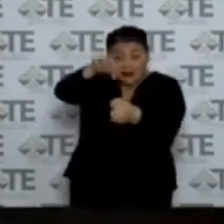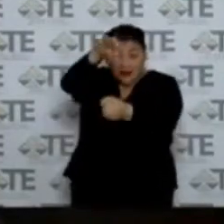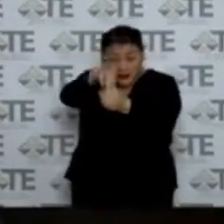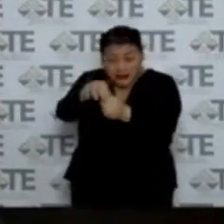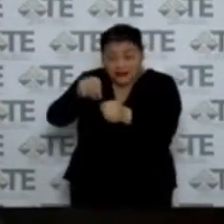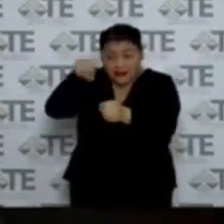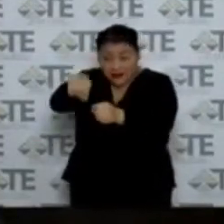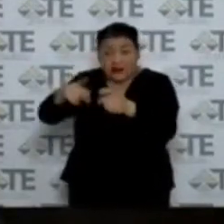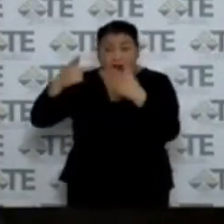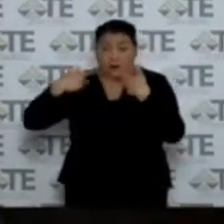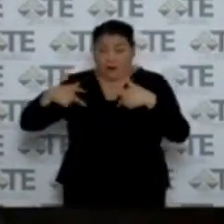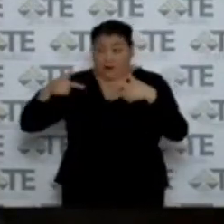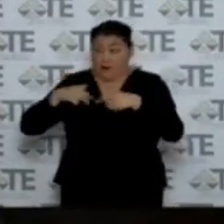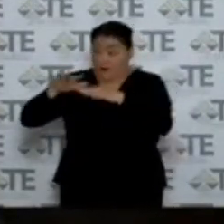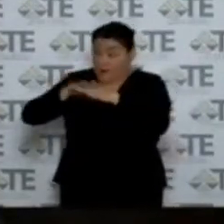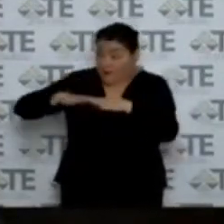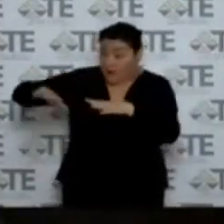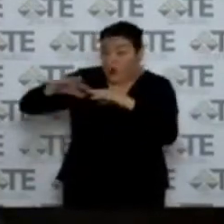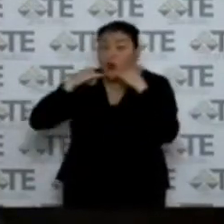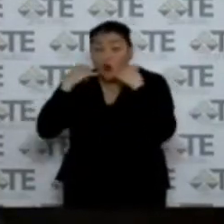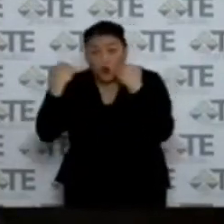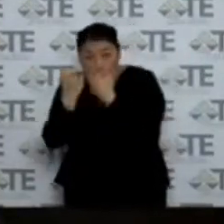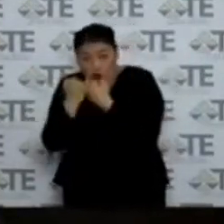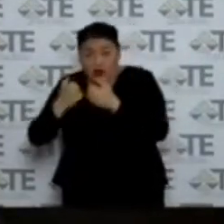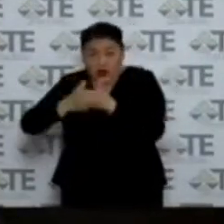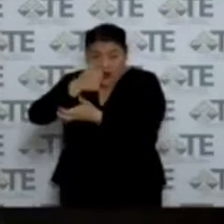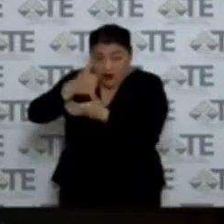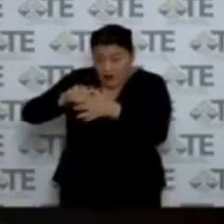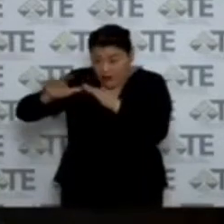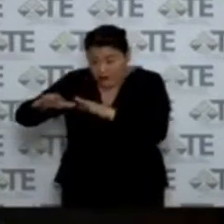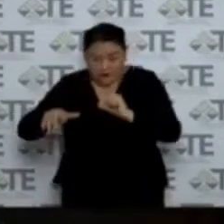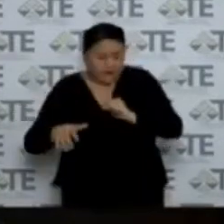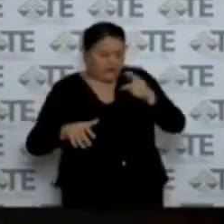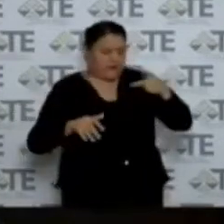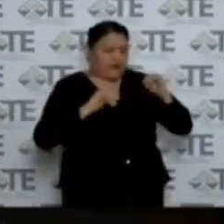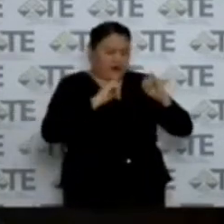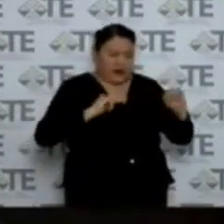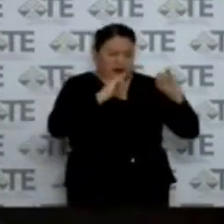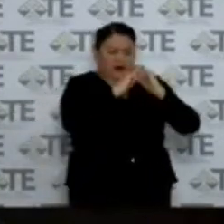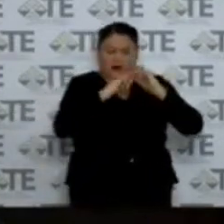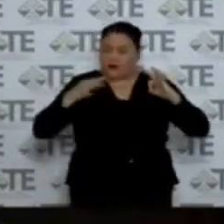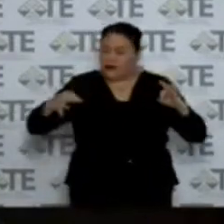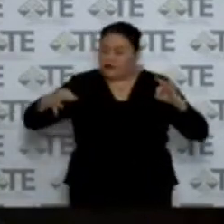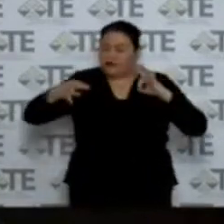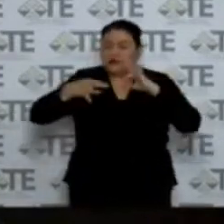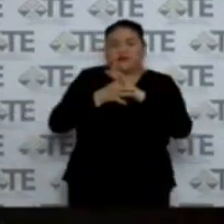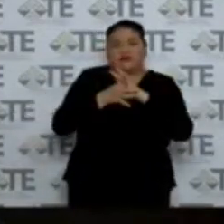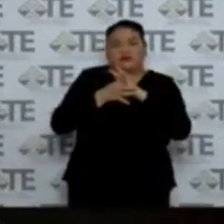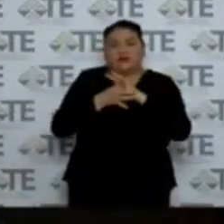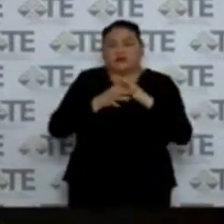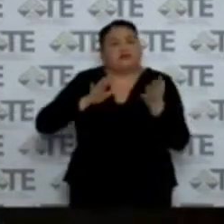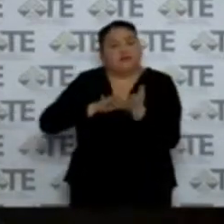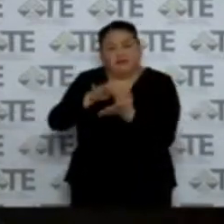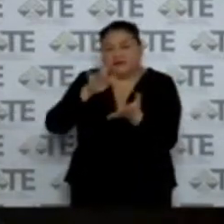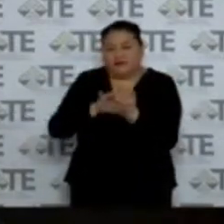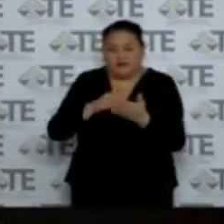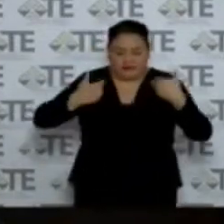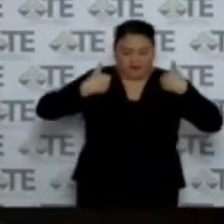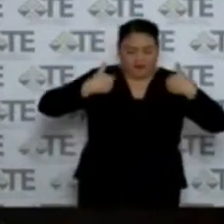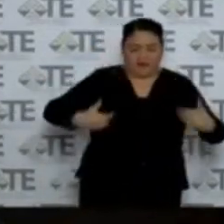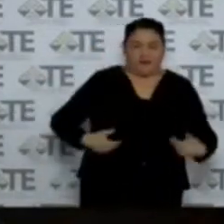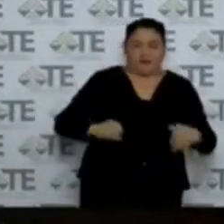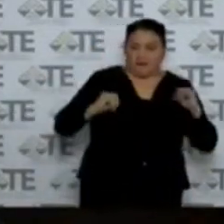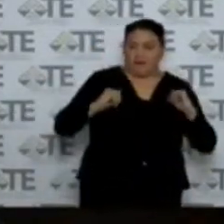caminar siempre juntos, debemos de complementarnos siempre. En decir, yo autoridad con